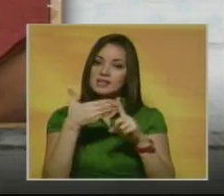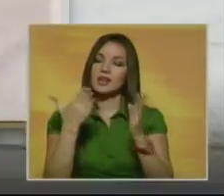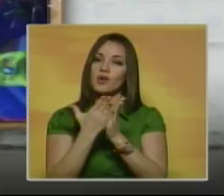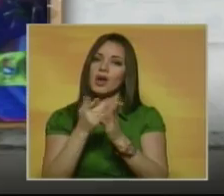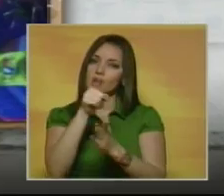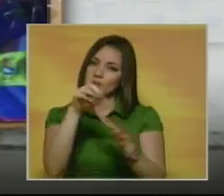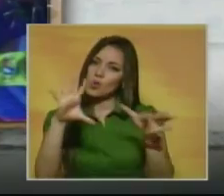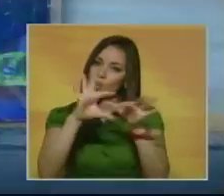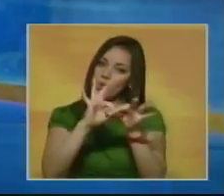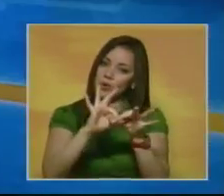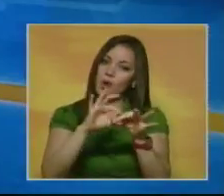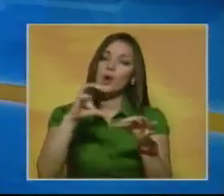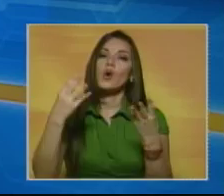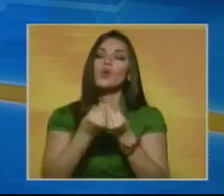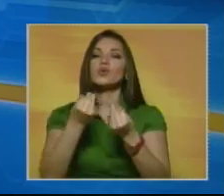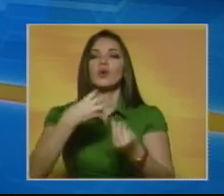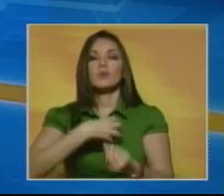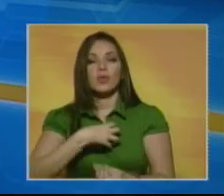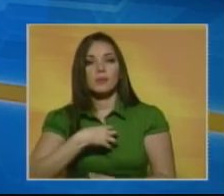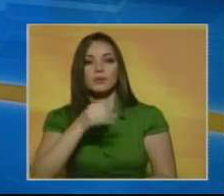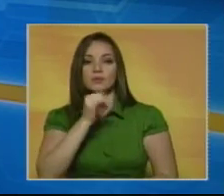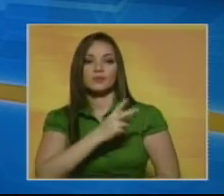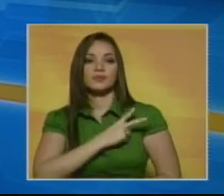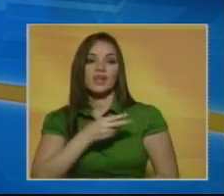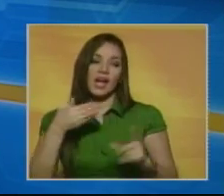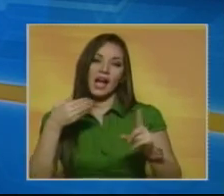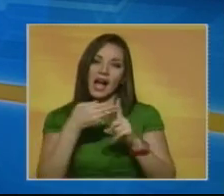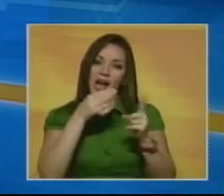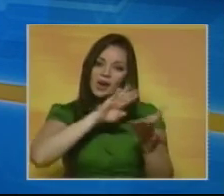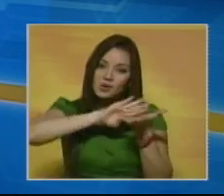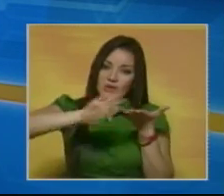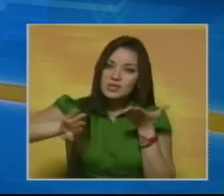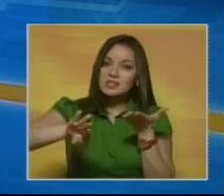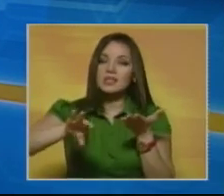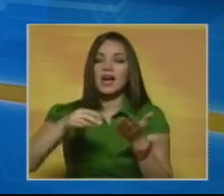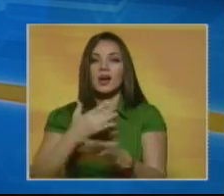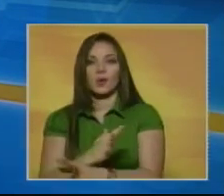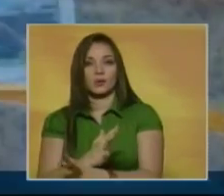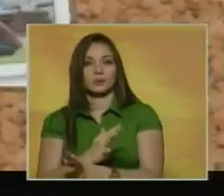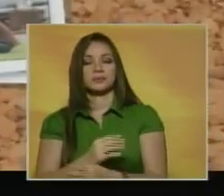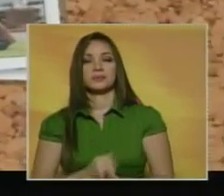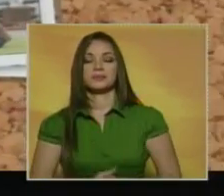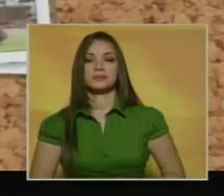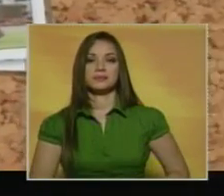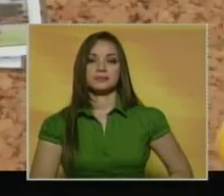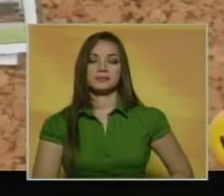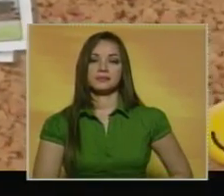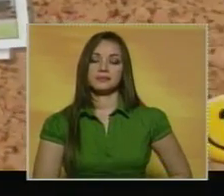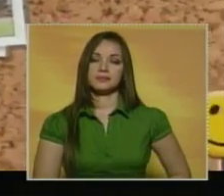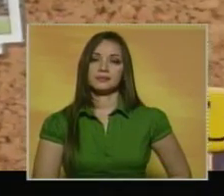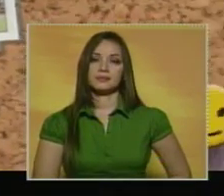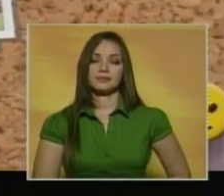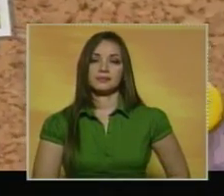también. Juntos podemos. Noticiero Venevisión te dice, al acoso, sácalo del juego.